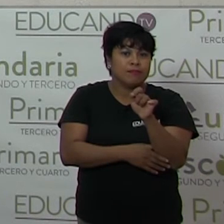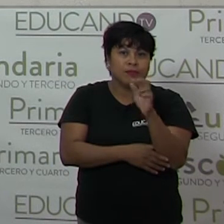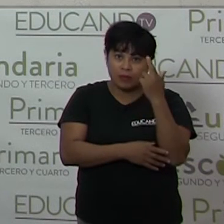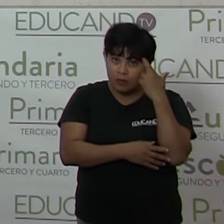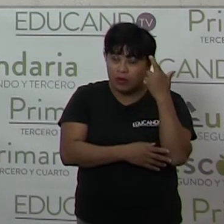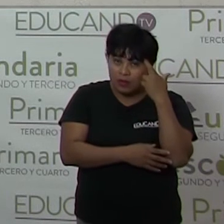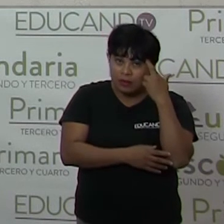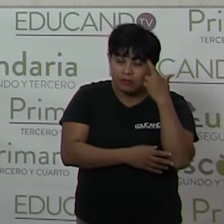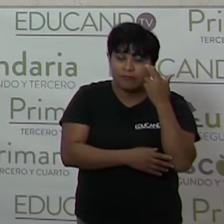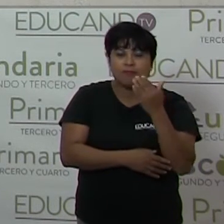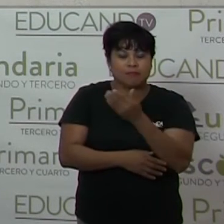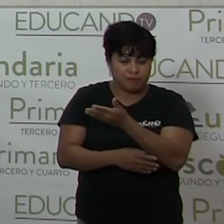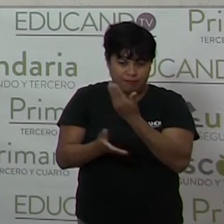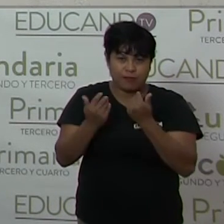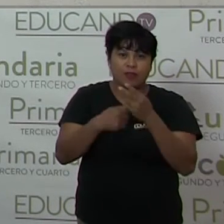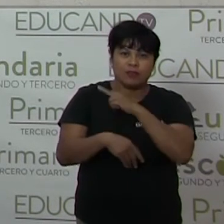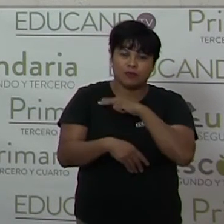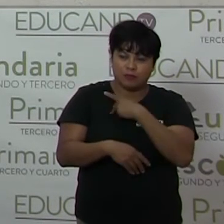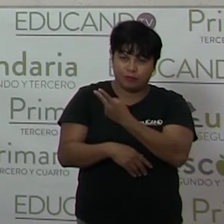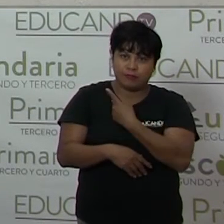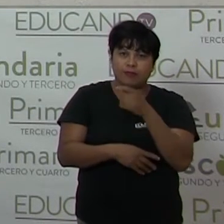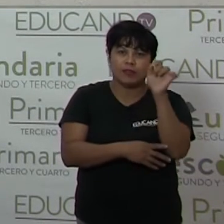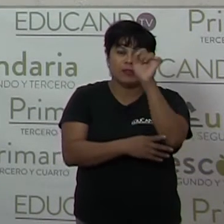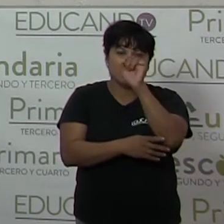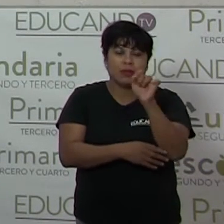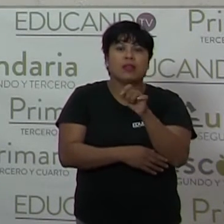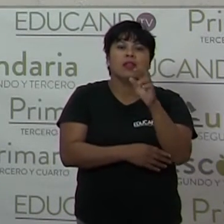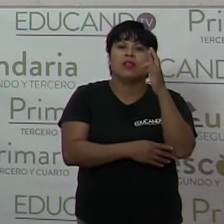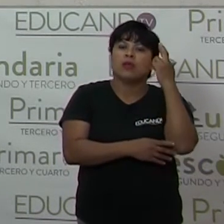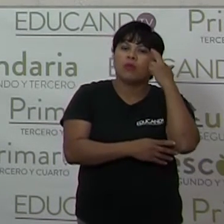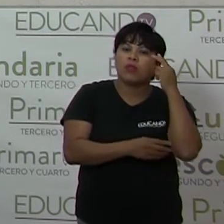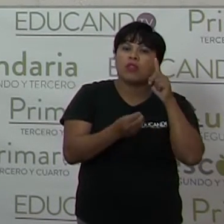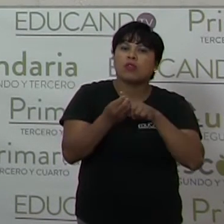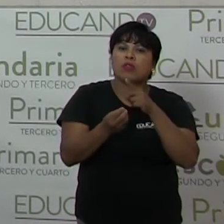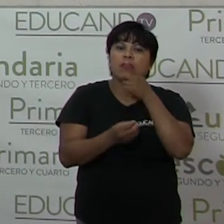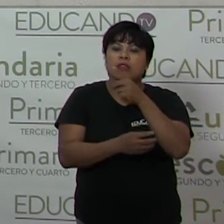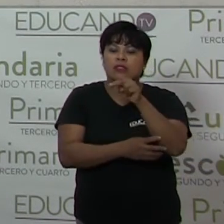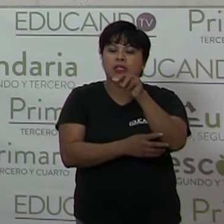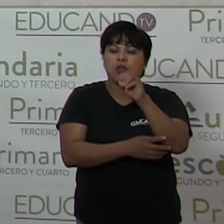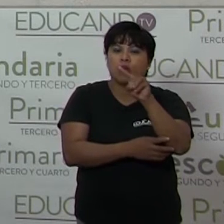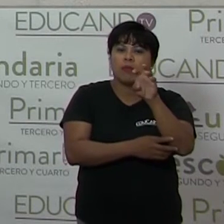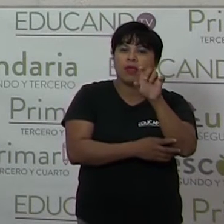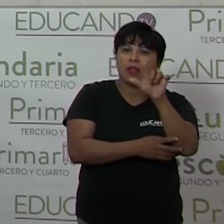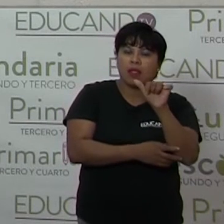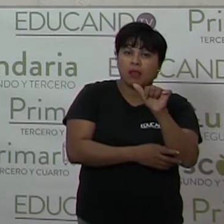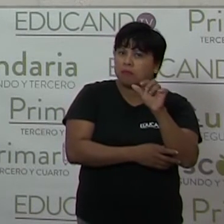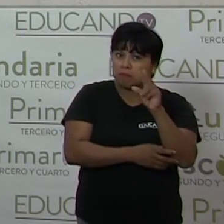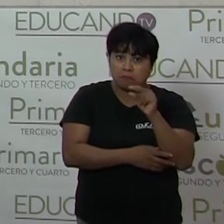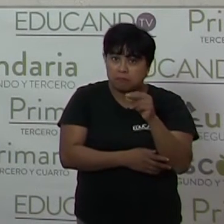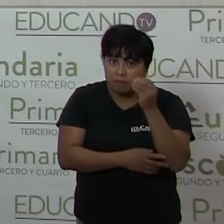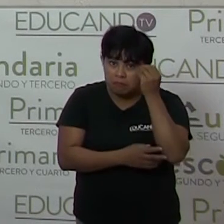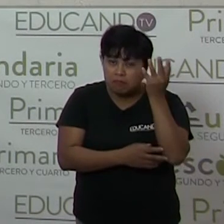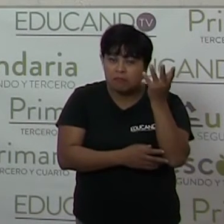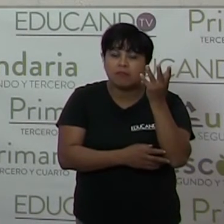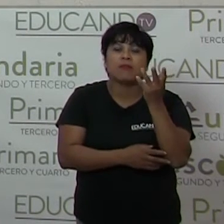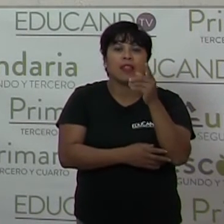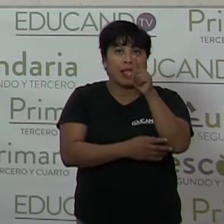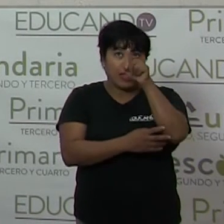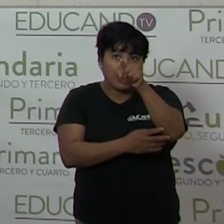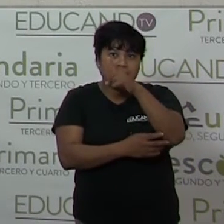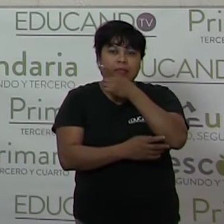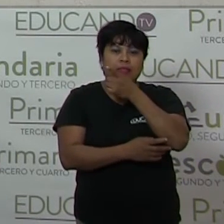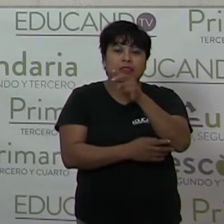si te acuerdas ven vamos a escribirlo novelas te acuerdas donde dice novelas no aquí dicen novelas